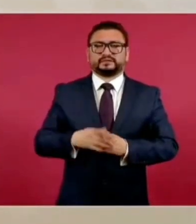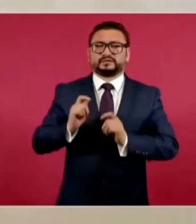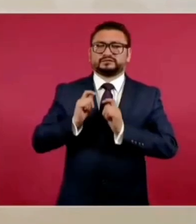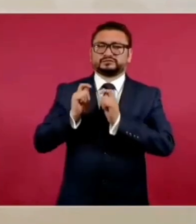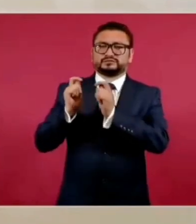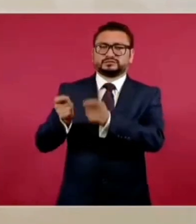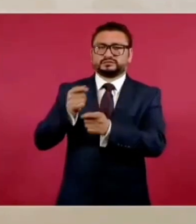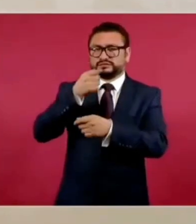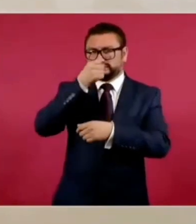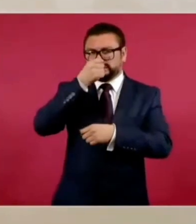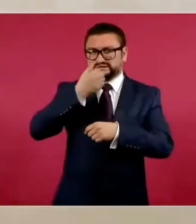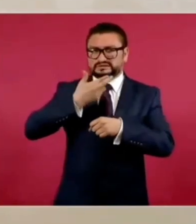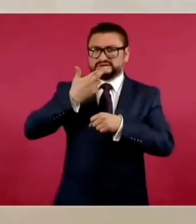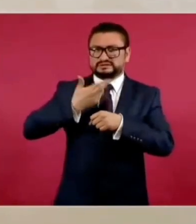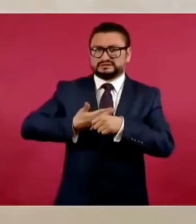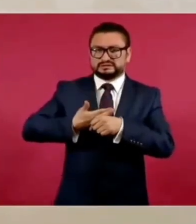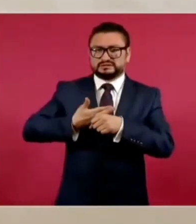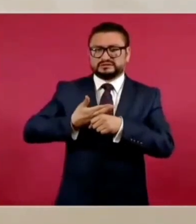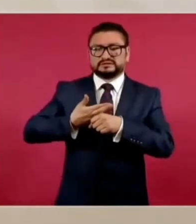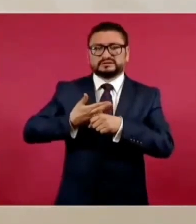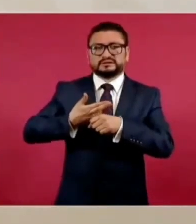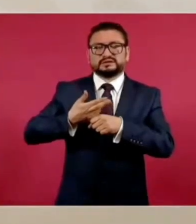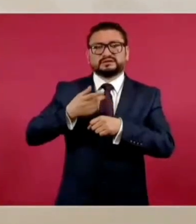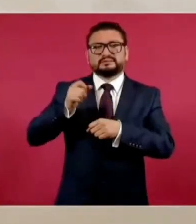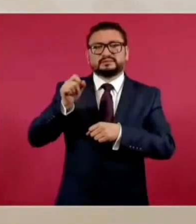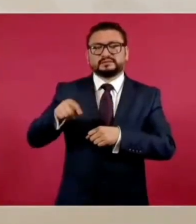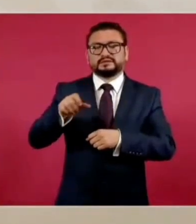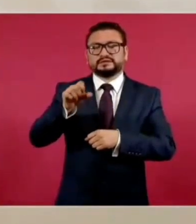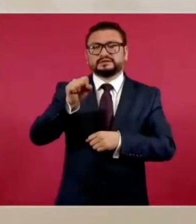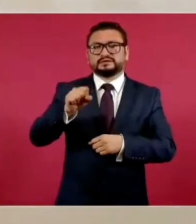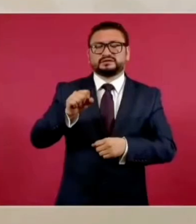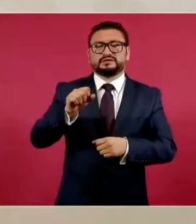secretario de Relaciones Exteriores de Fox.